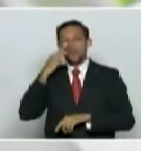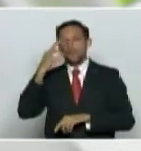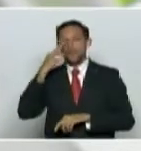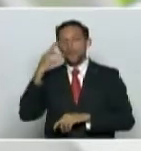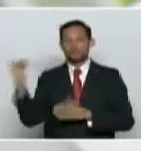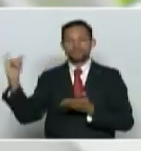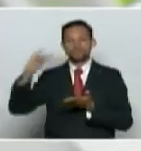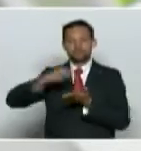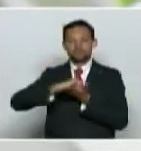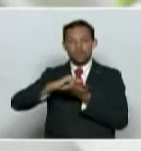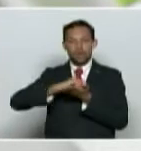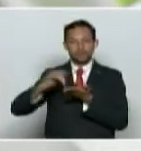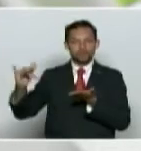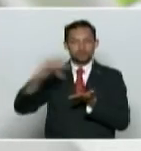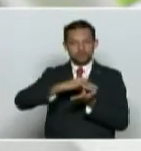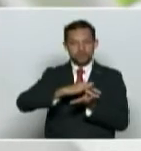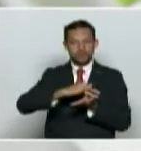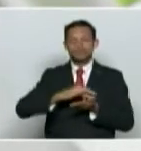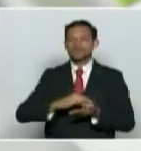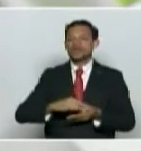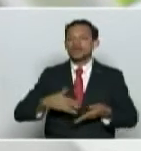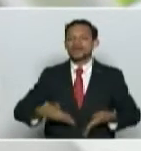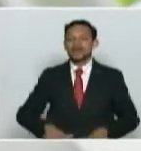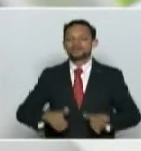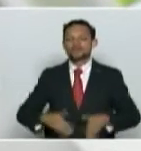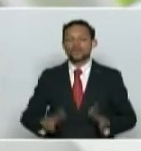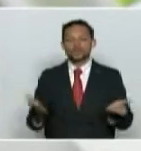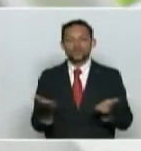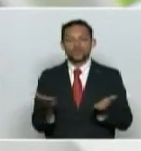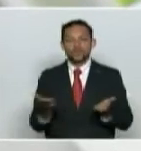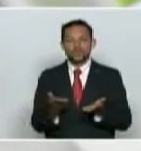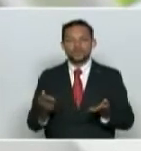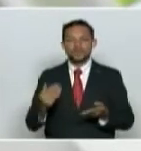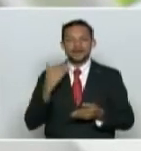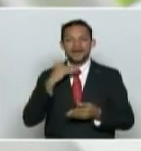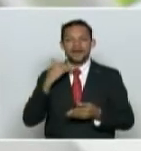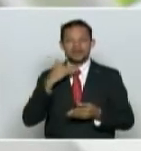es Fabián Herrera, nacido orgullosamente